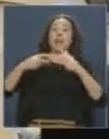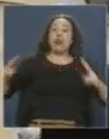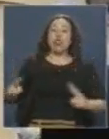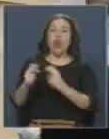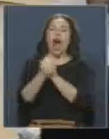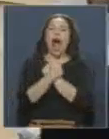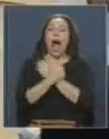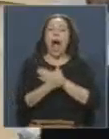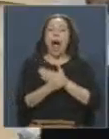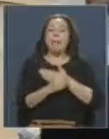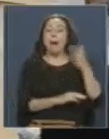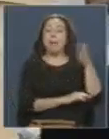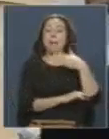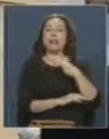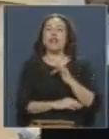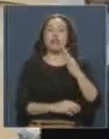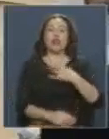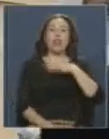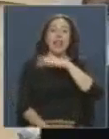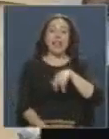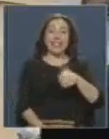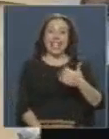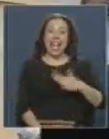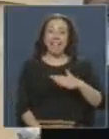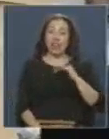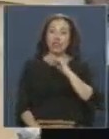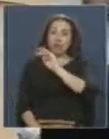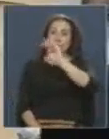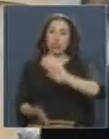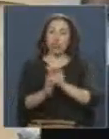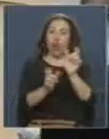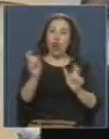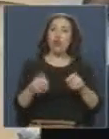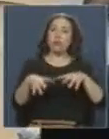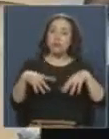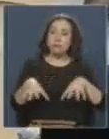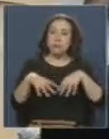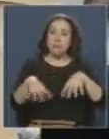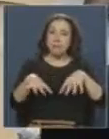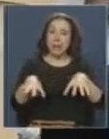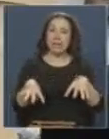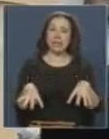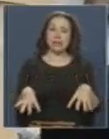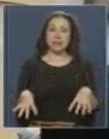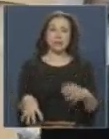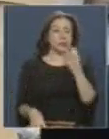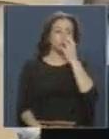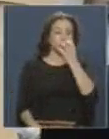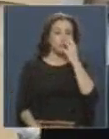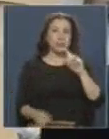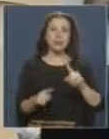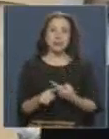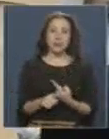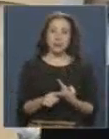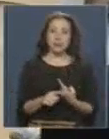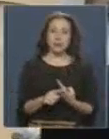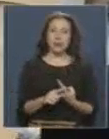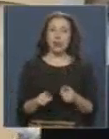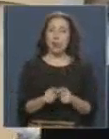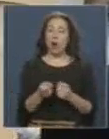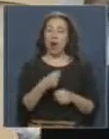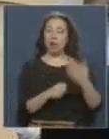hijos. Este 6 de abril invito a todas y todos a que nos movilicemos y gritar una vez más, como desde hace años, la tierra no